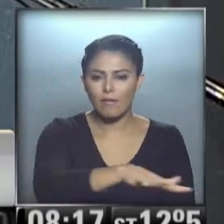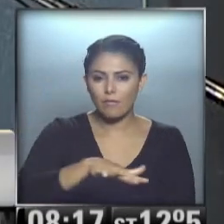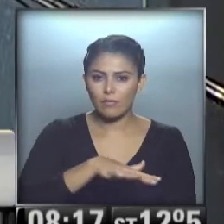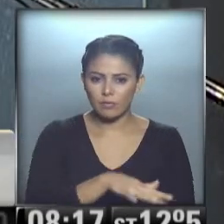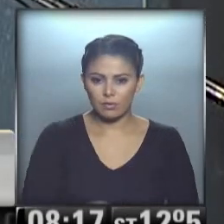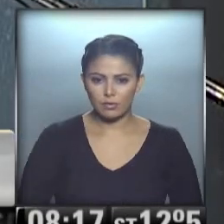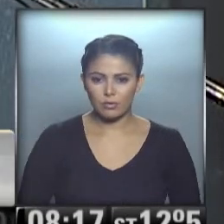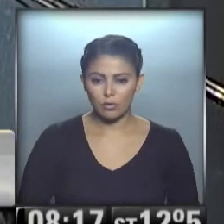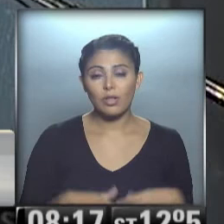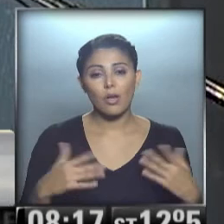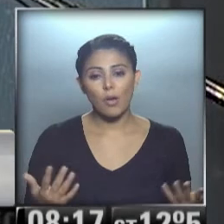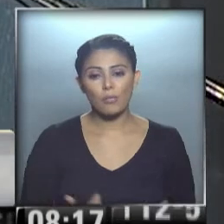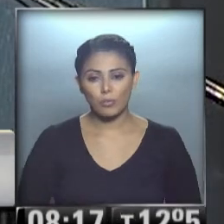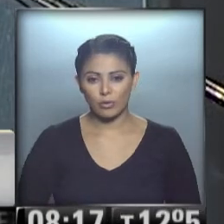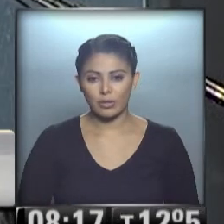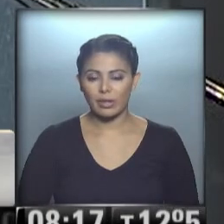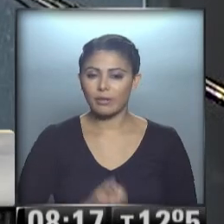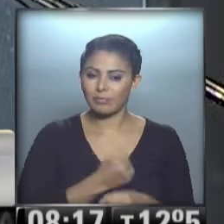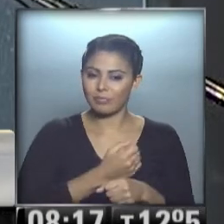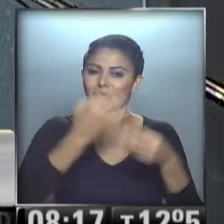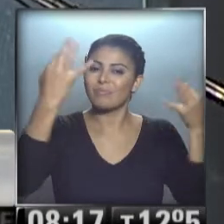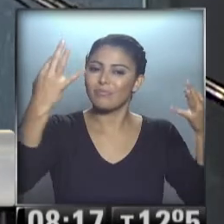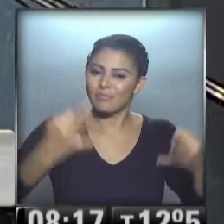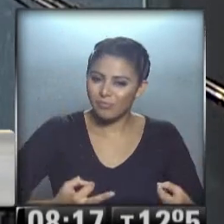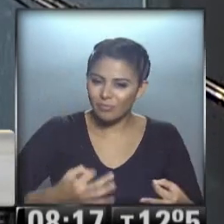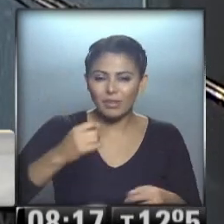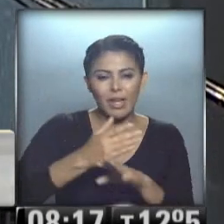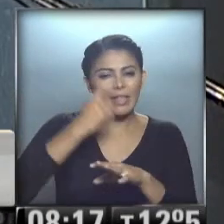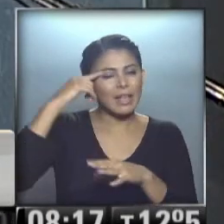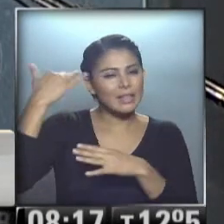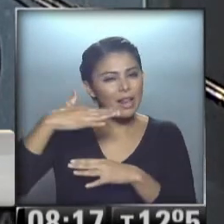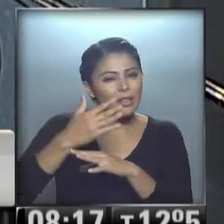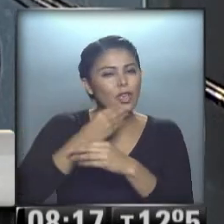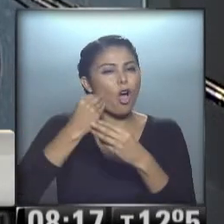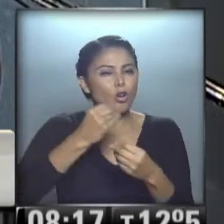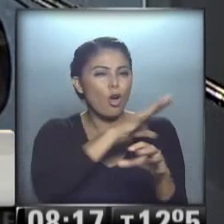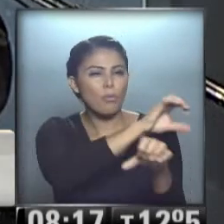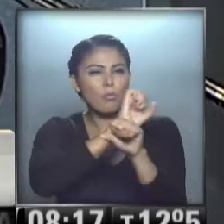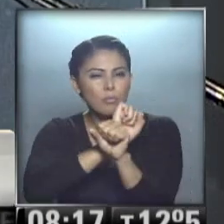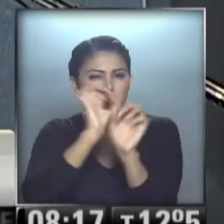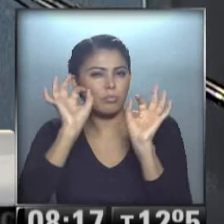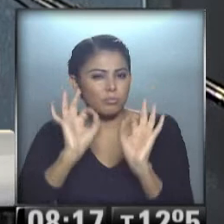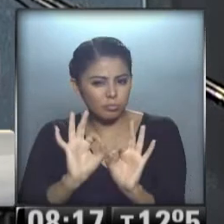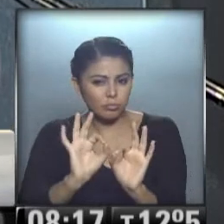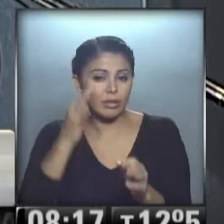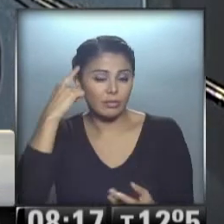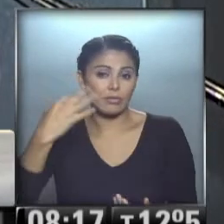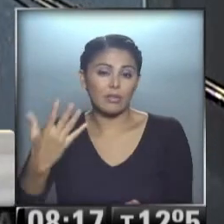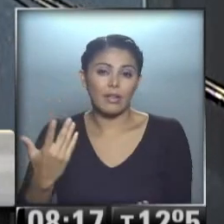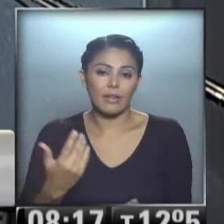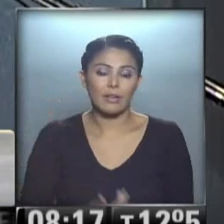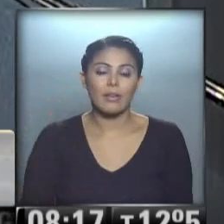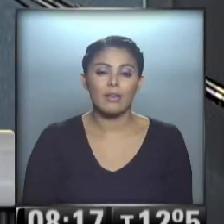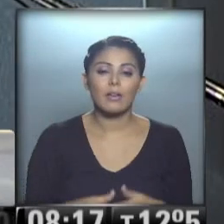comunidades, precisamente para hacerlo de un modo racional, con inteligencia criminal previa y con racionalidad, para